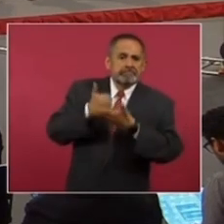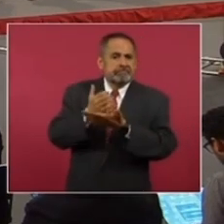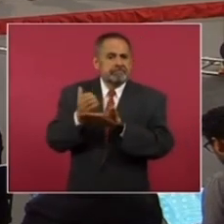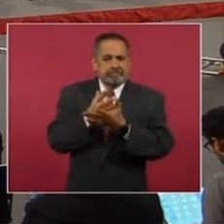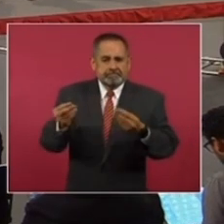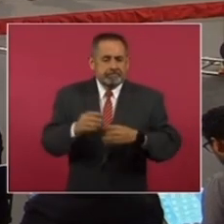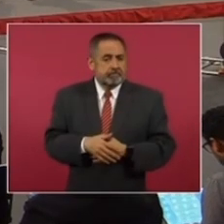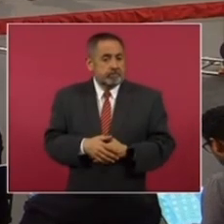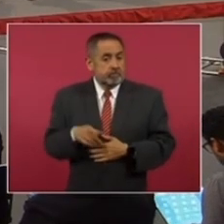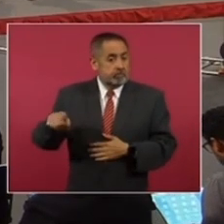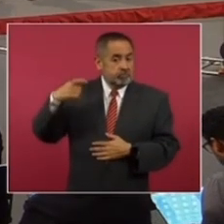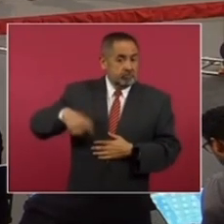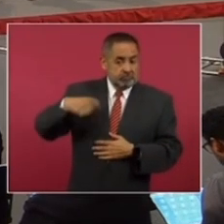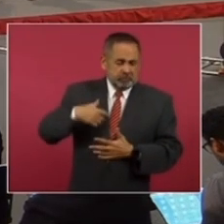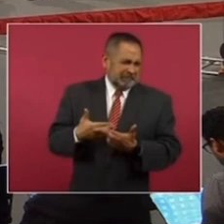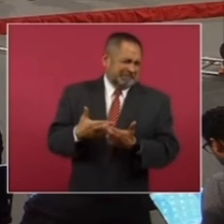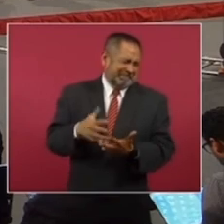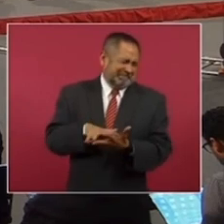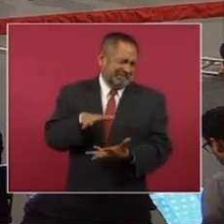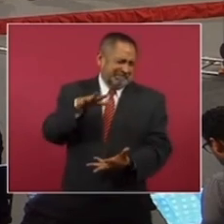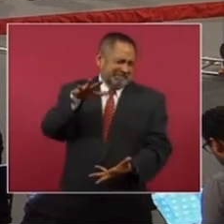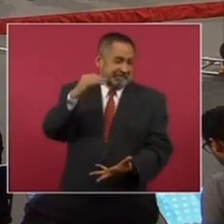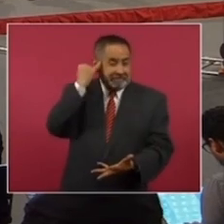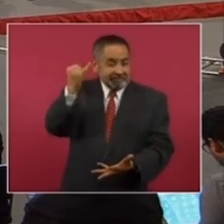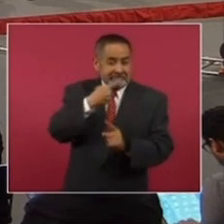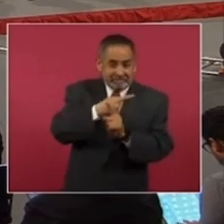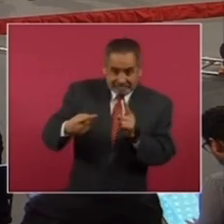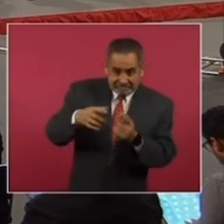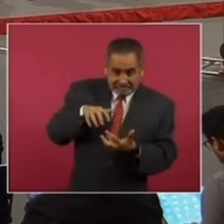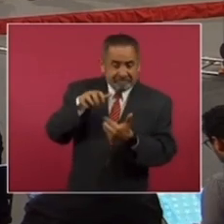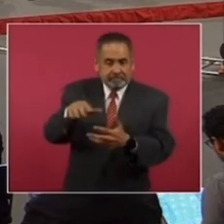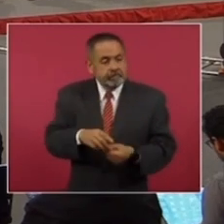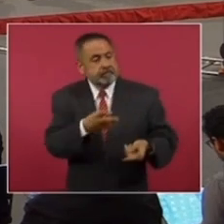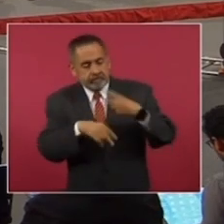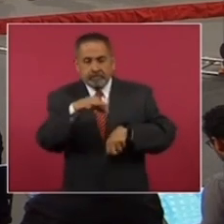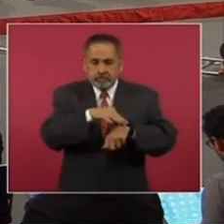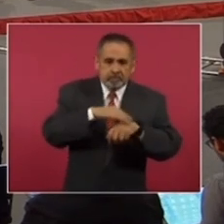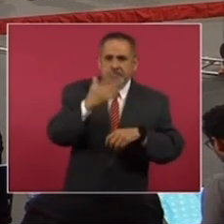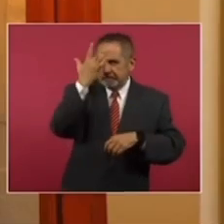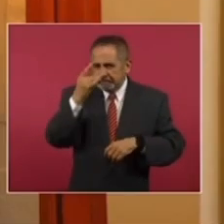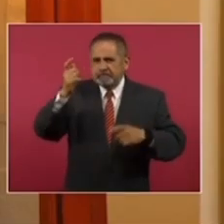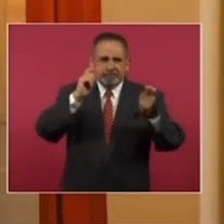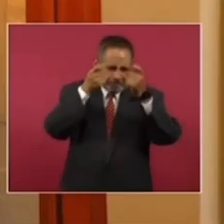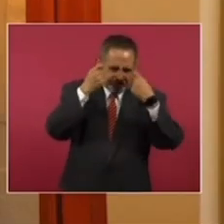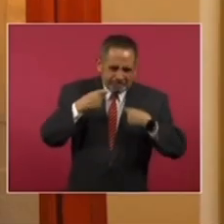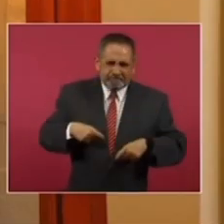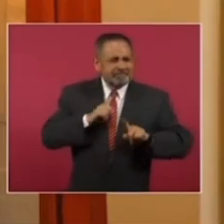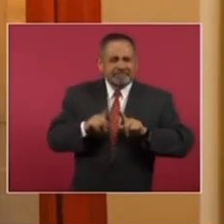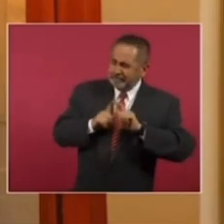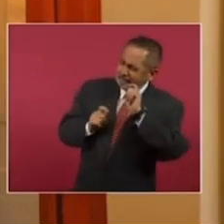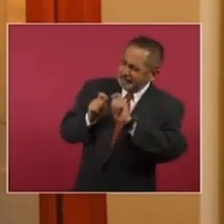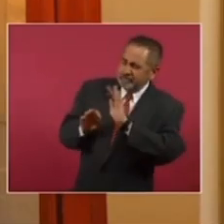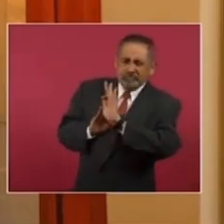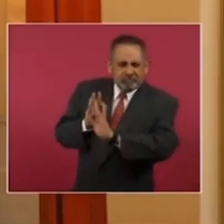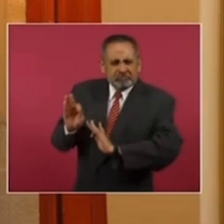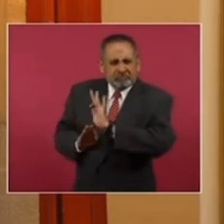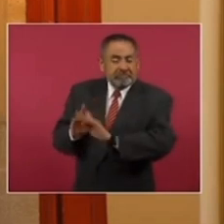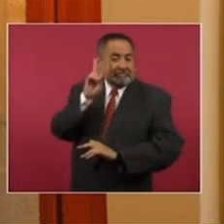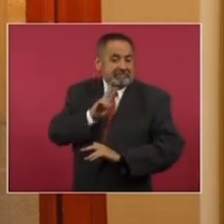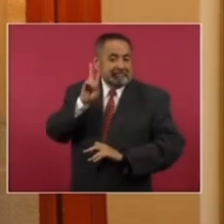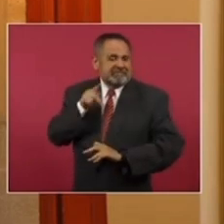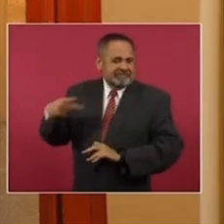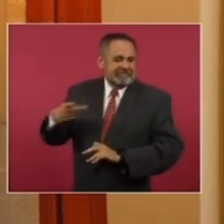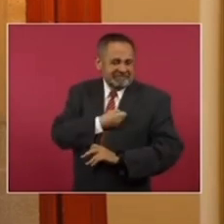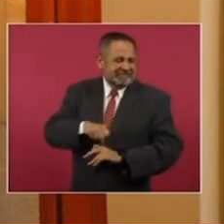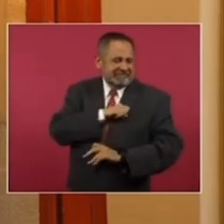vacía o si traen si no traen camisa, eso no importa. Lo importante es la felicidad. El hombre sin camisa